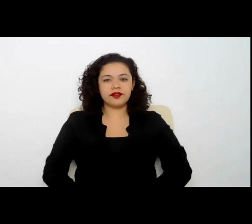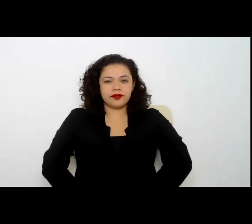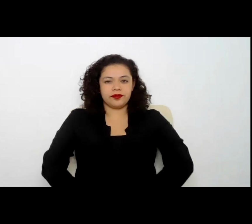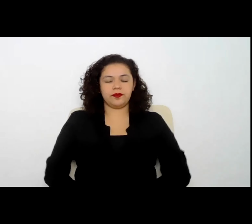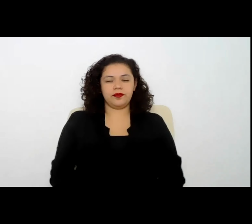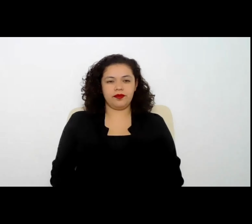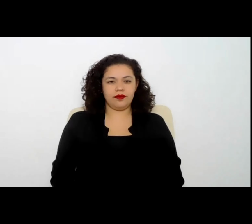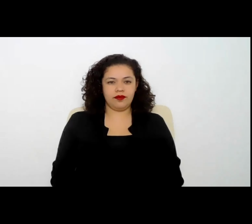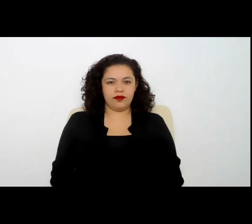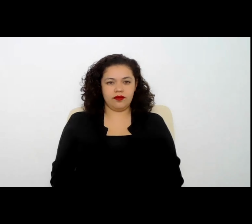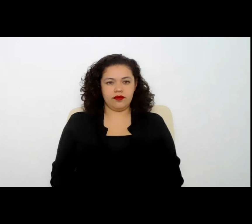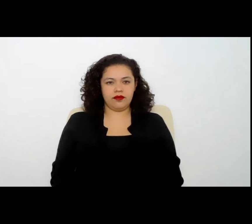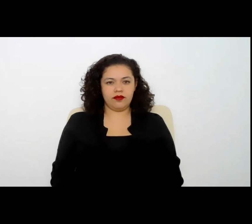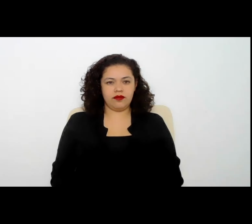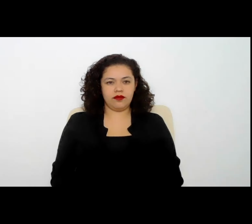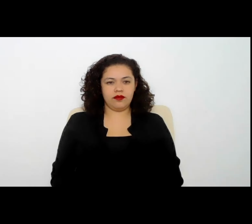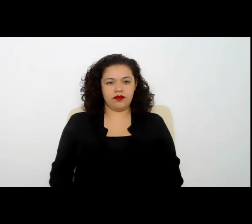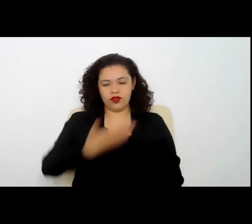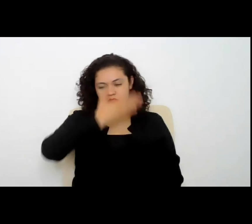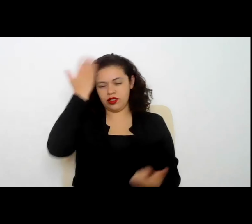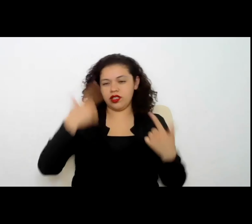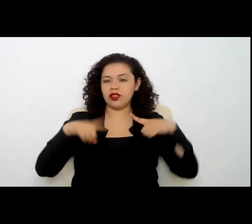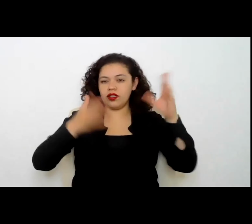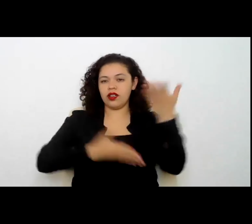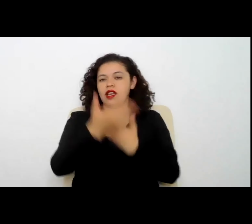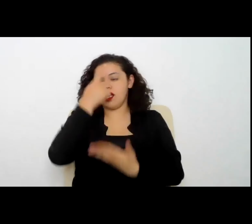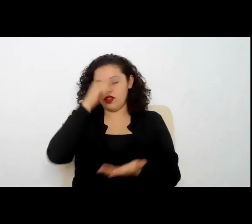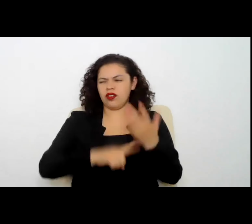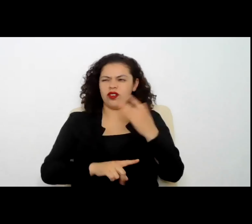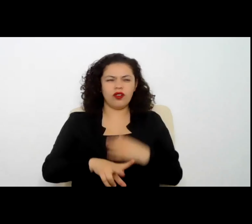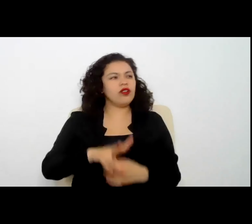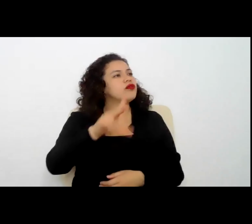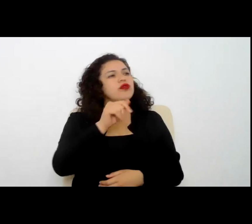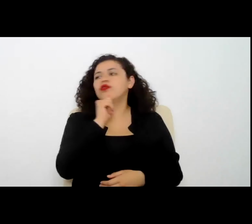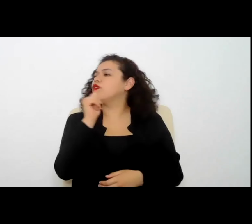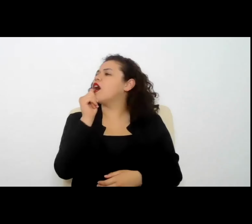ya están viendo mi pantalla, pero me parece que no, ¿verdad? Todavía no.